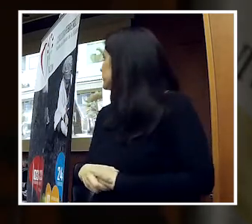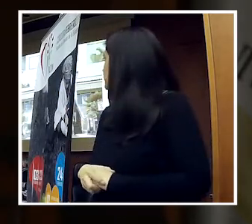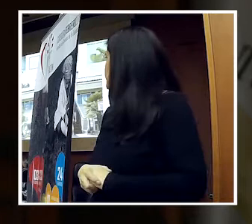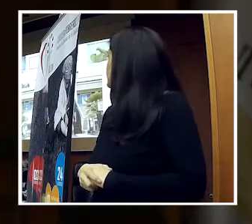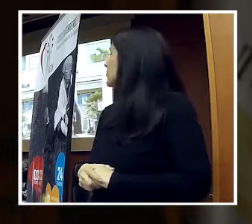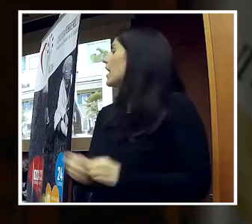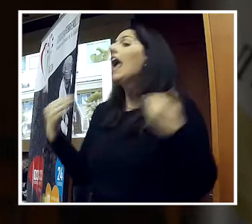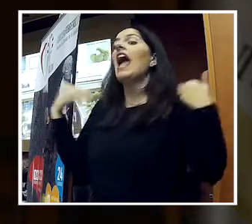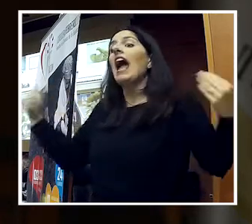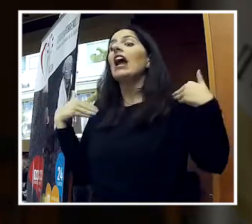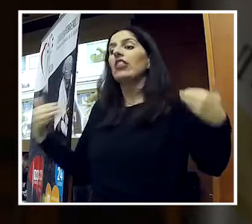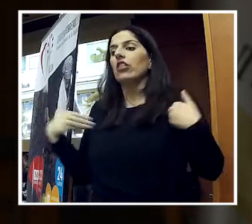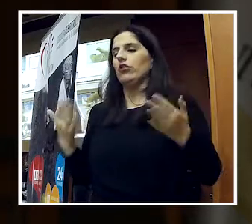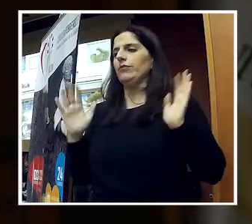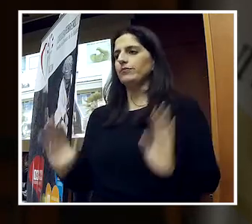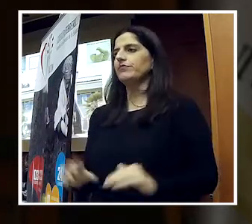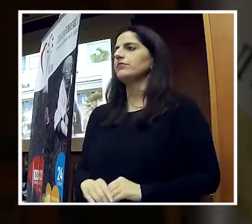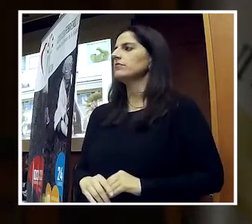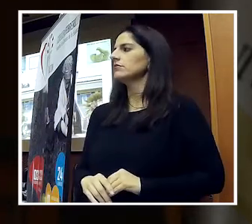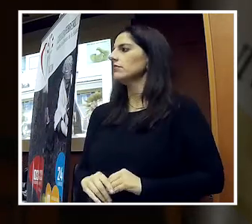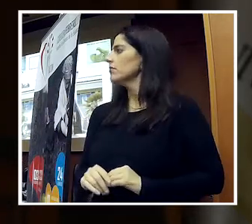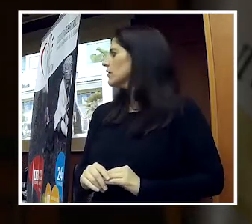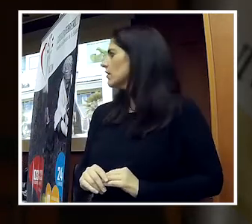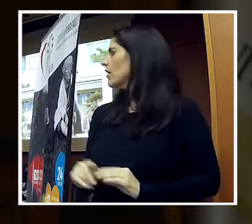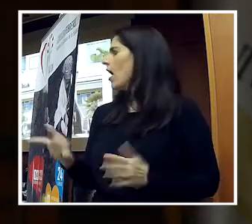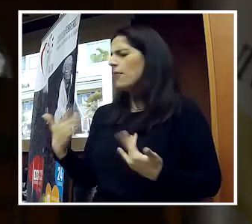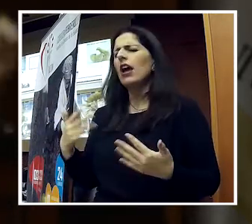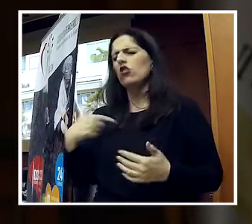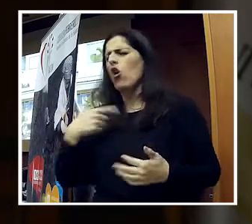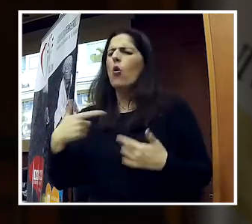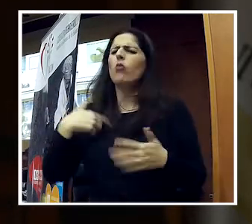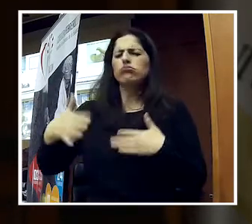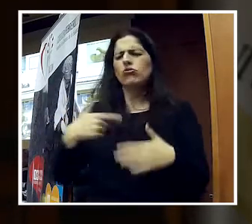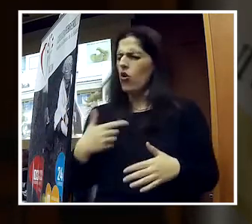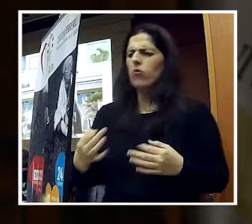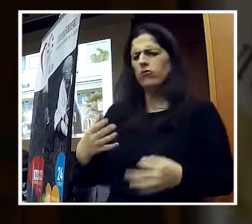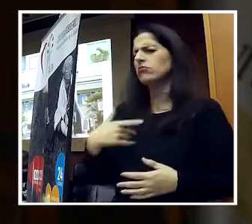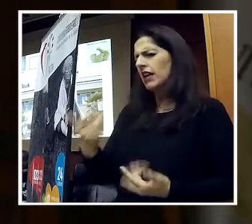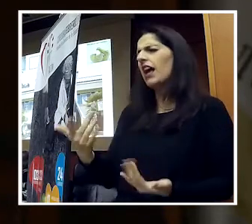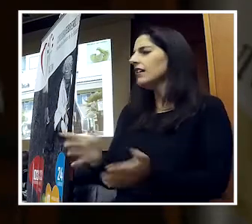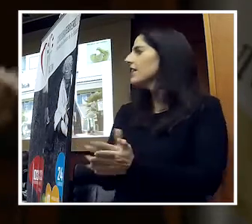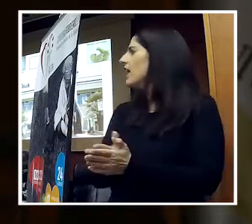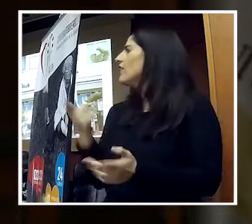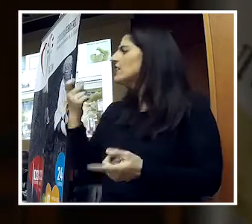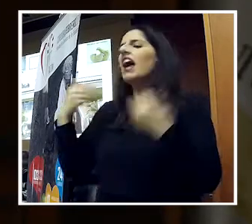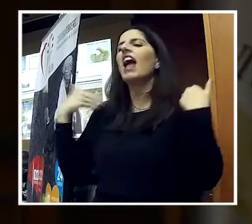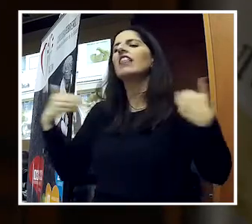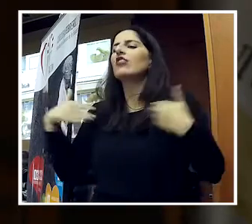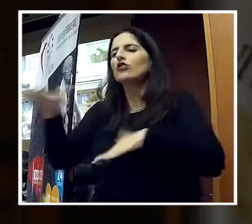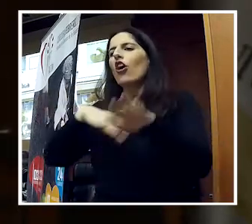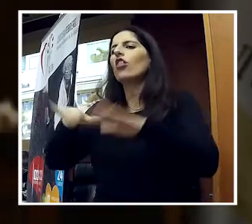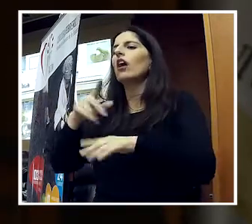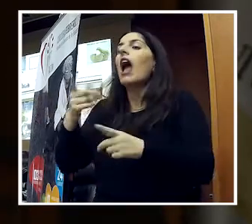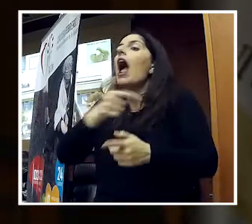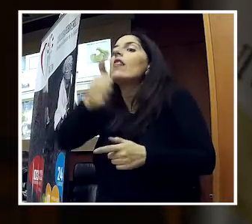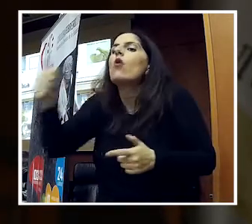Respecto al ejercicio, bueno, tenemos que, de verdad, vamos a empezar, vamos a hacer poquito a poco. Todos podemos hacer ejercicio, cada uno en la función de nuestras